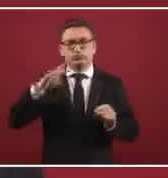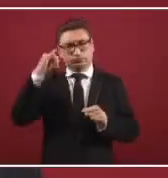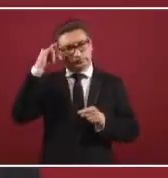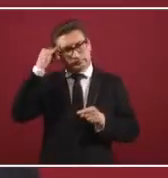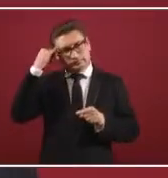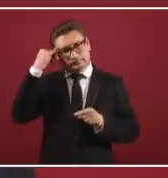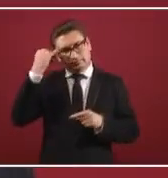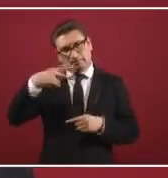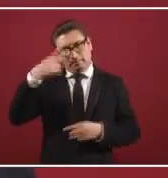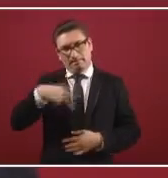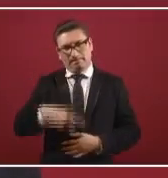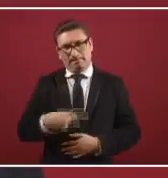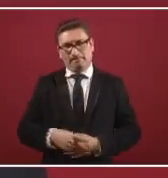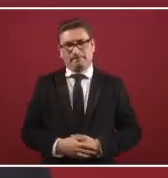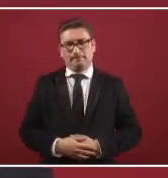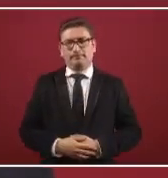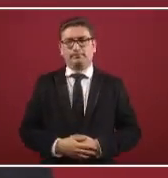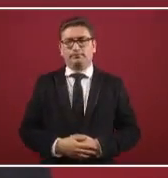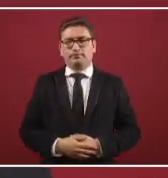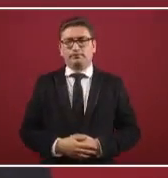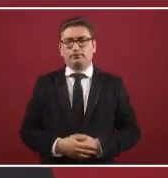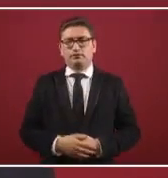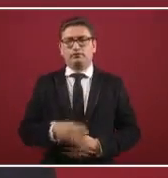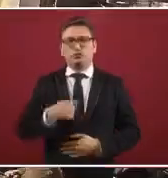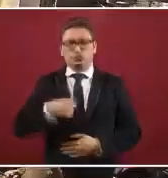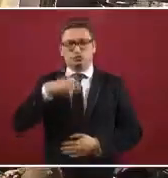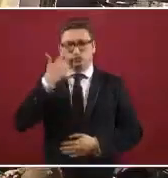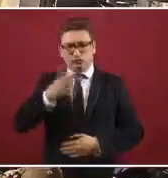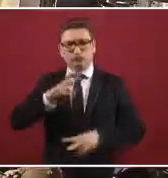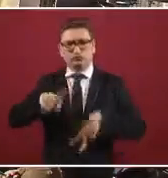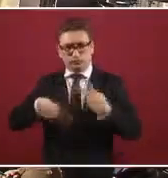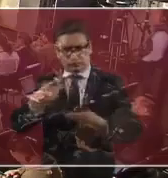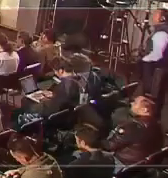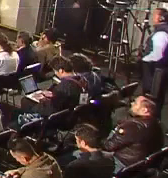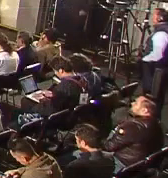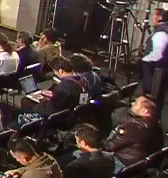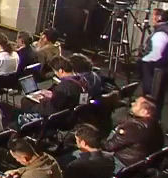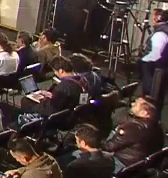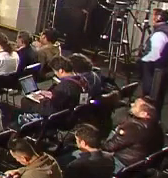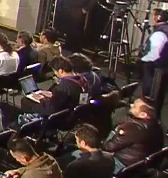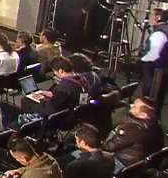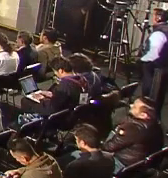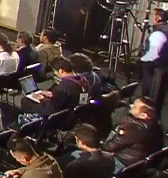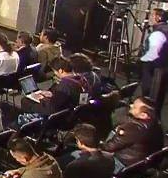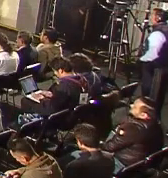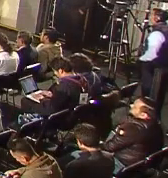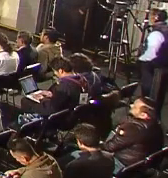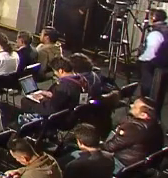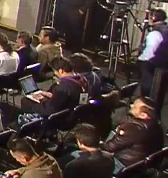de México. Quiero ir a hablar con ellos para